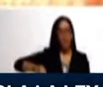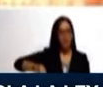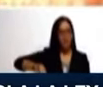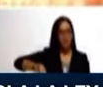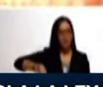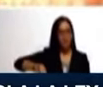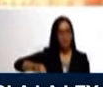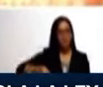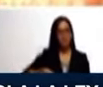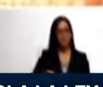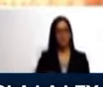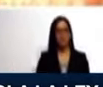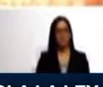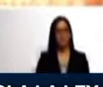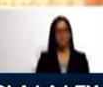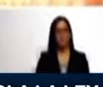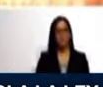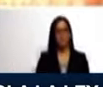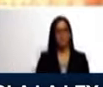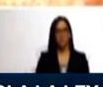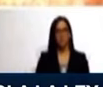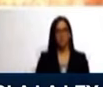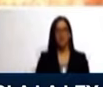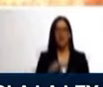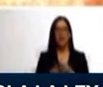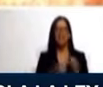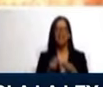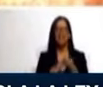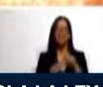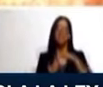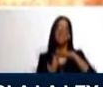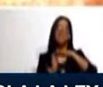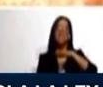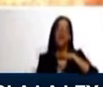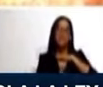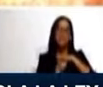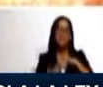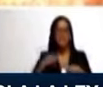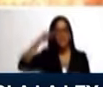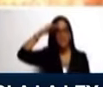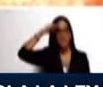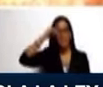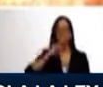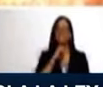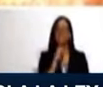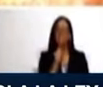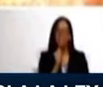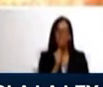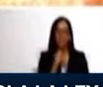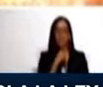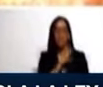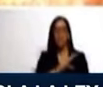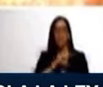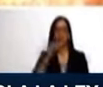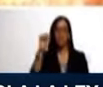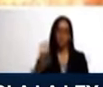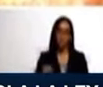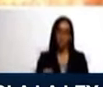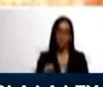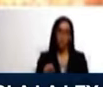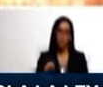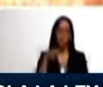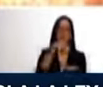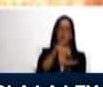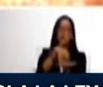Europa involucrado los generales en sus crímenes en el narcotráfico por ejemplo